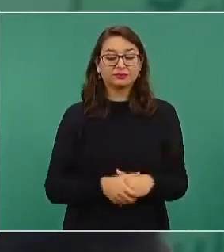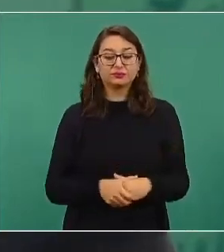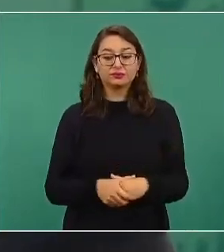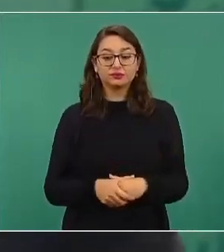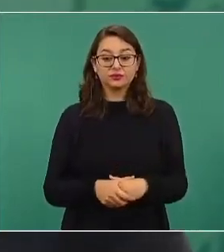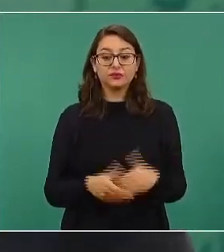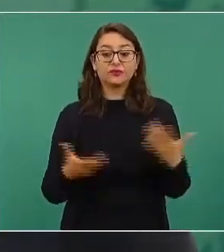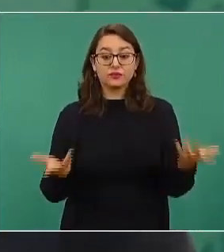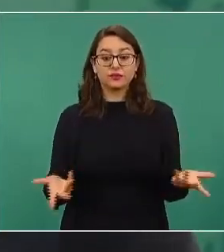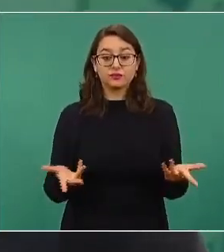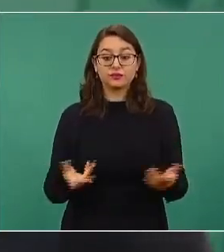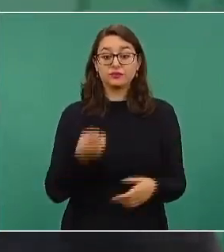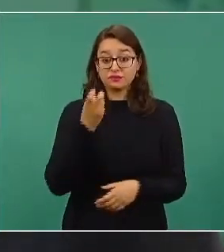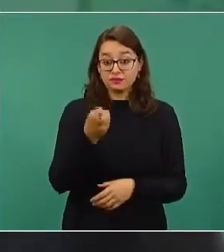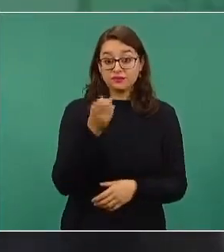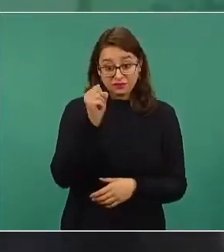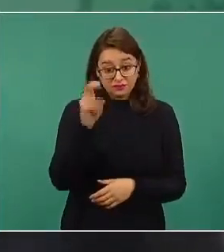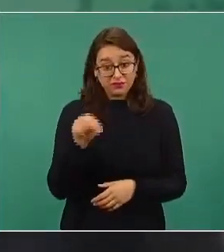Entonces la ONU debe